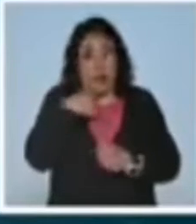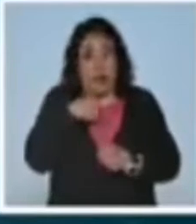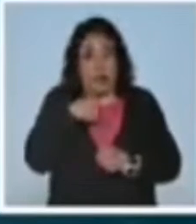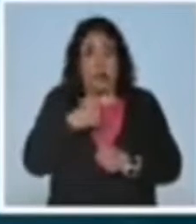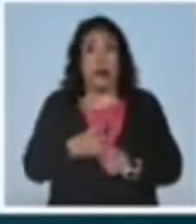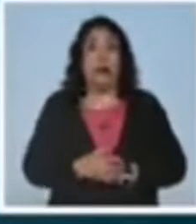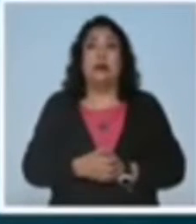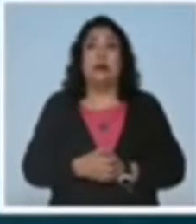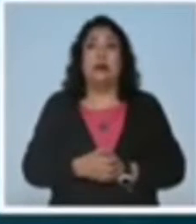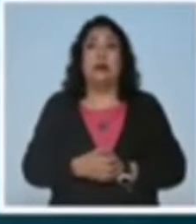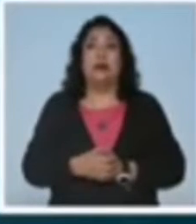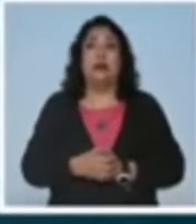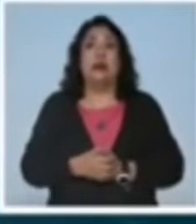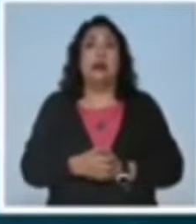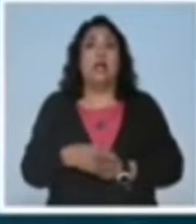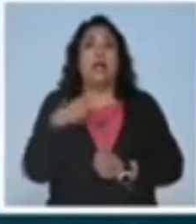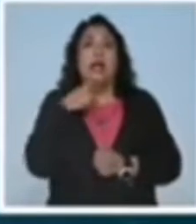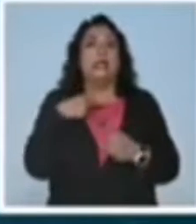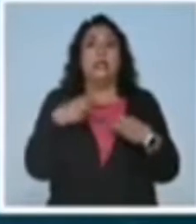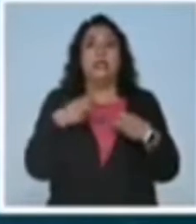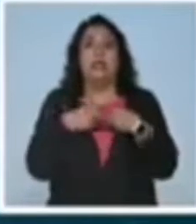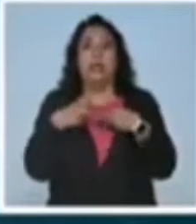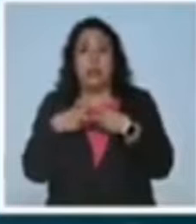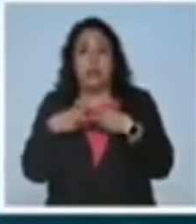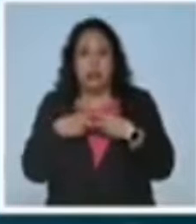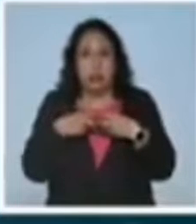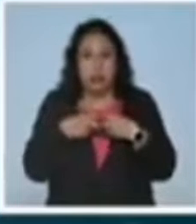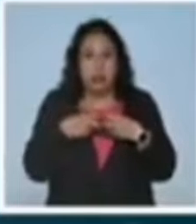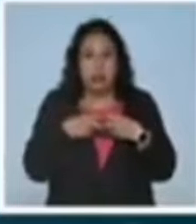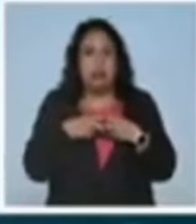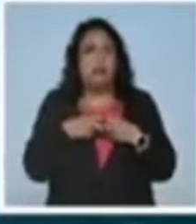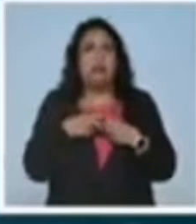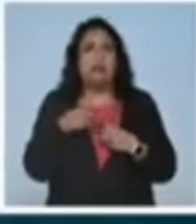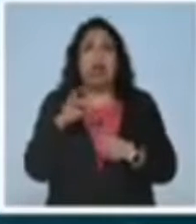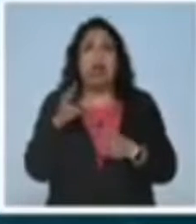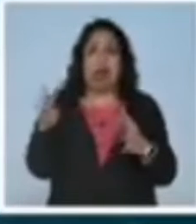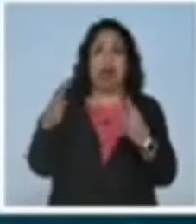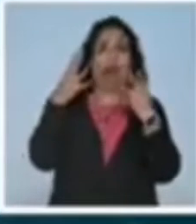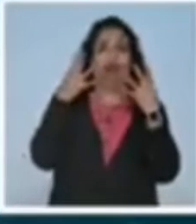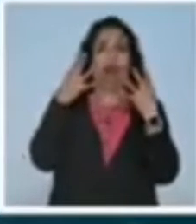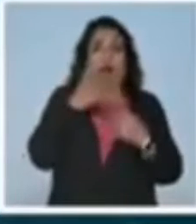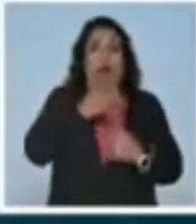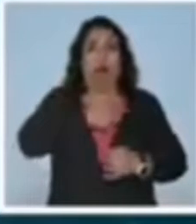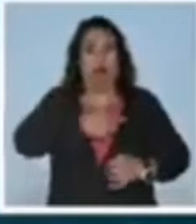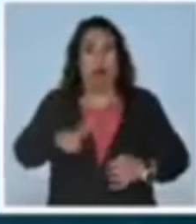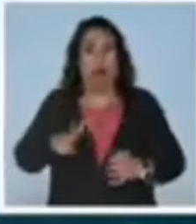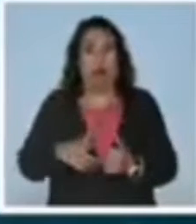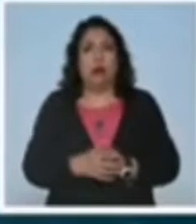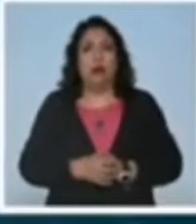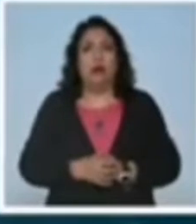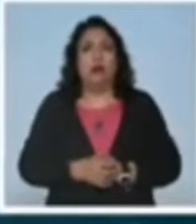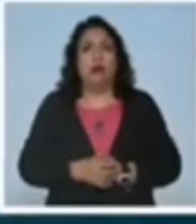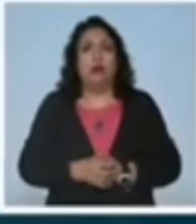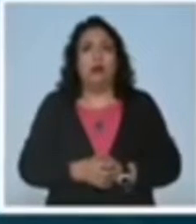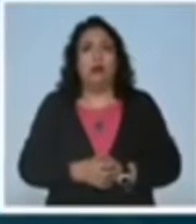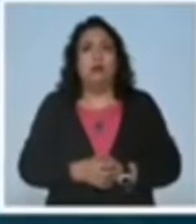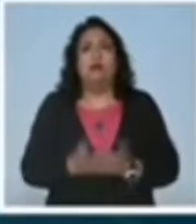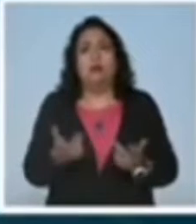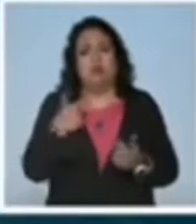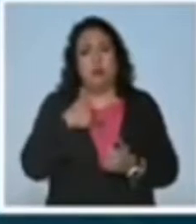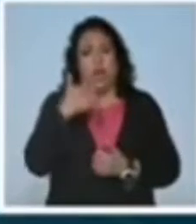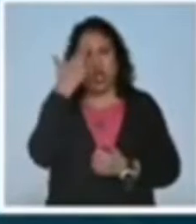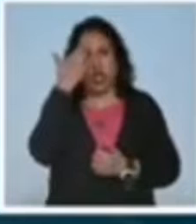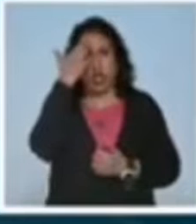homenaje, inmediatamente me puse nerviosa, nunca me ha gustado ser foco de atención. Y los